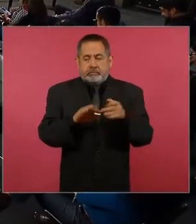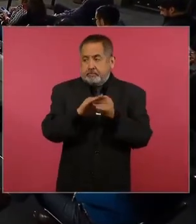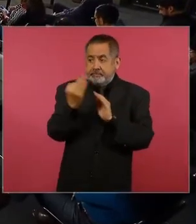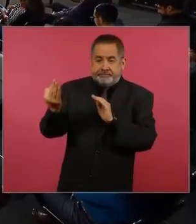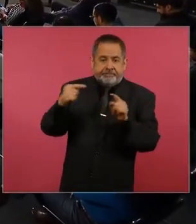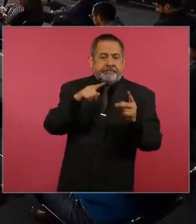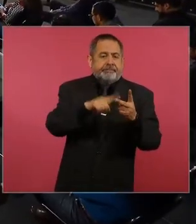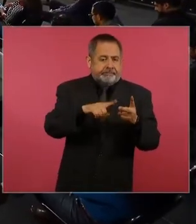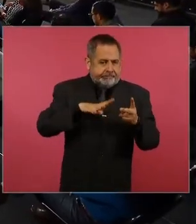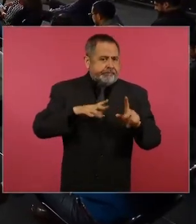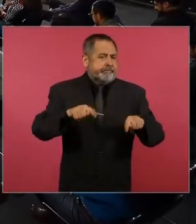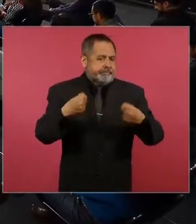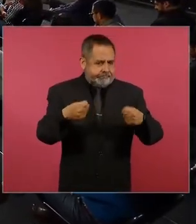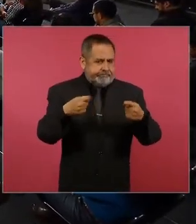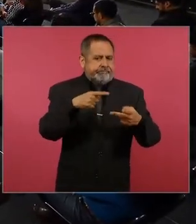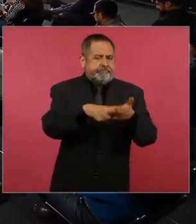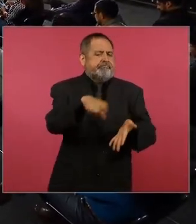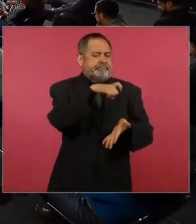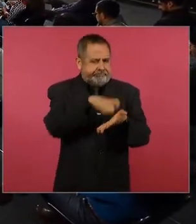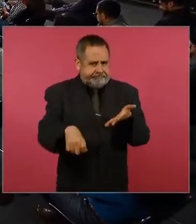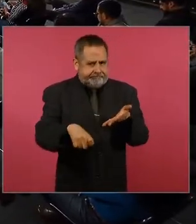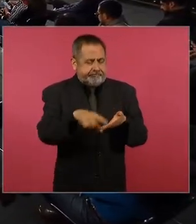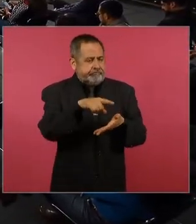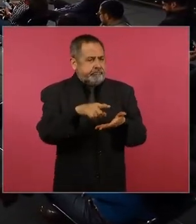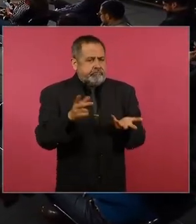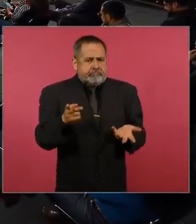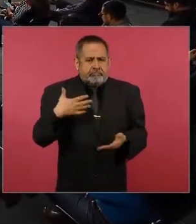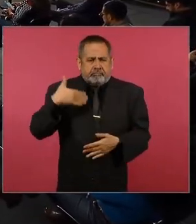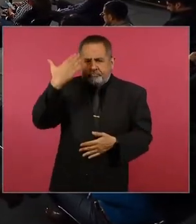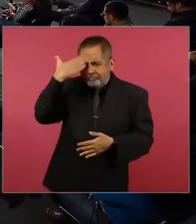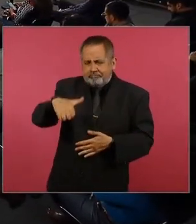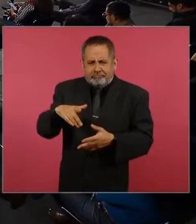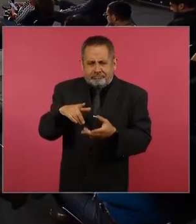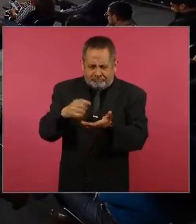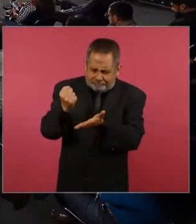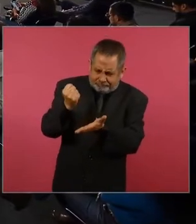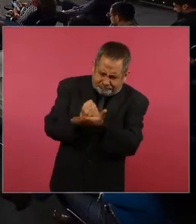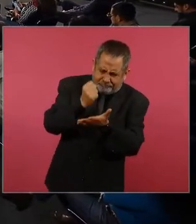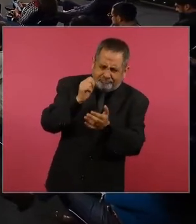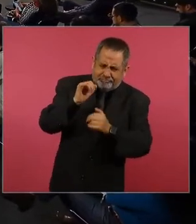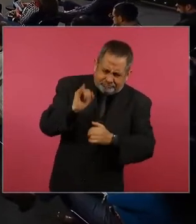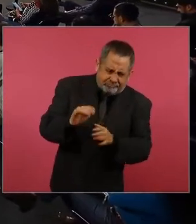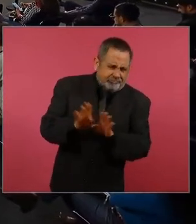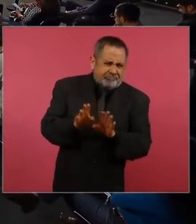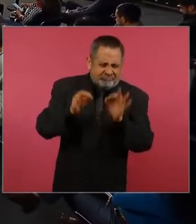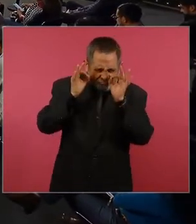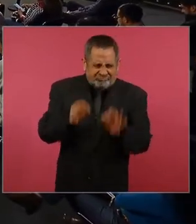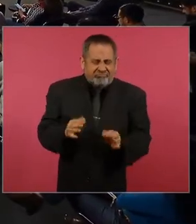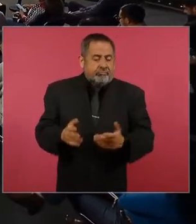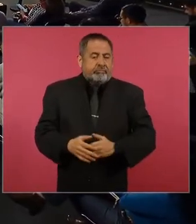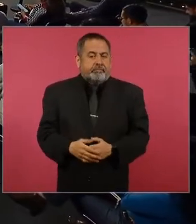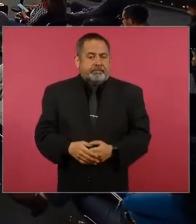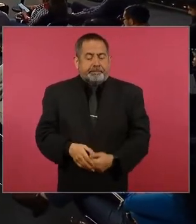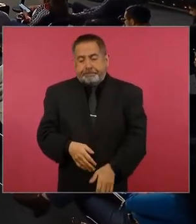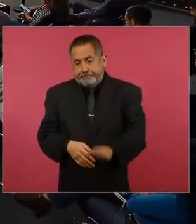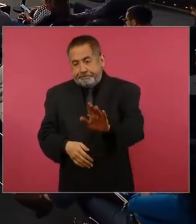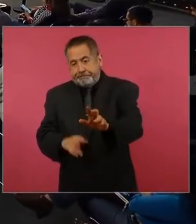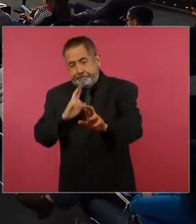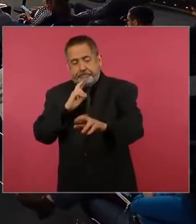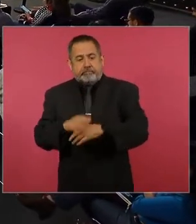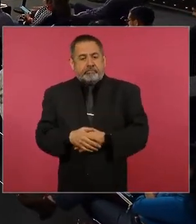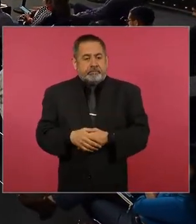costado, hay una tienda donde se pueden adquirir. ¿Cómo saber si un filtro está certificado o no, doctor? El filtro tiene que tener